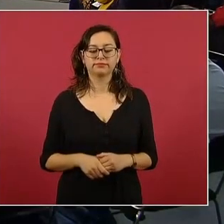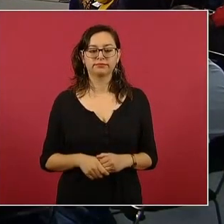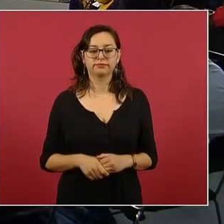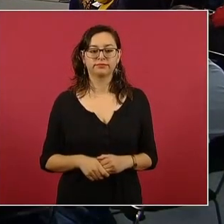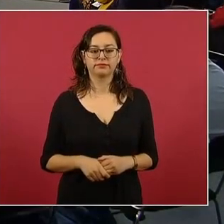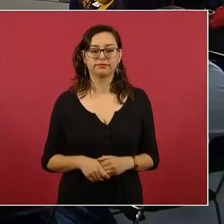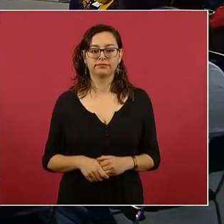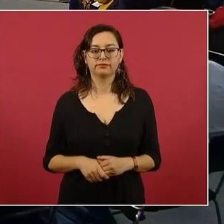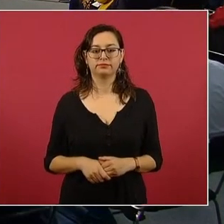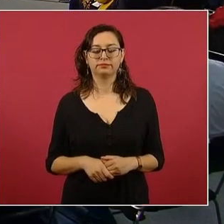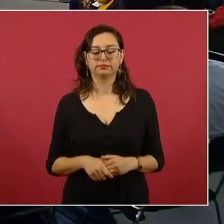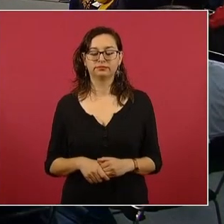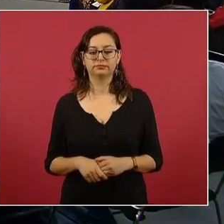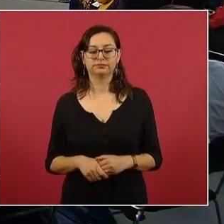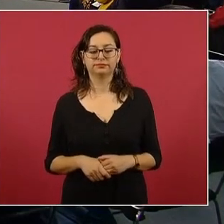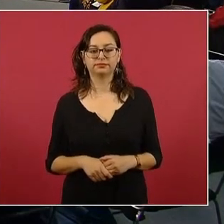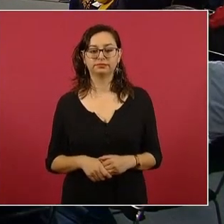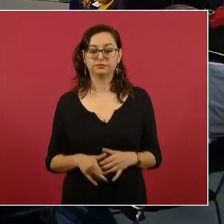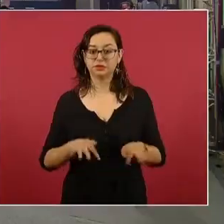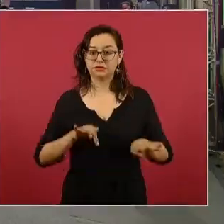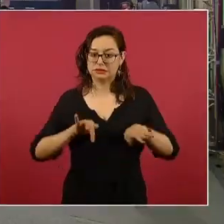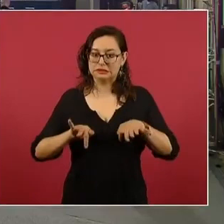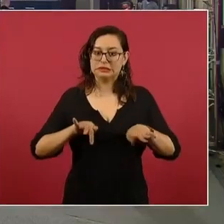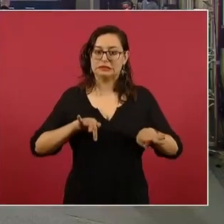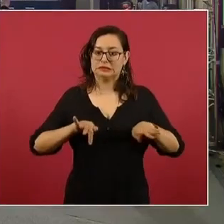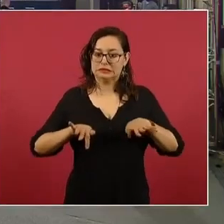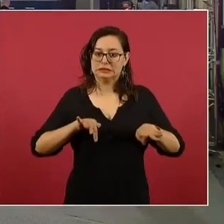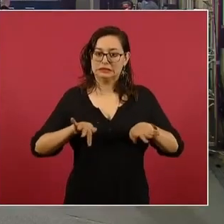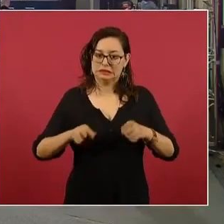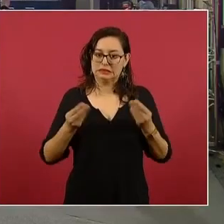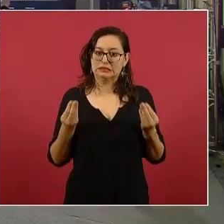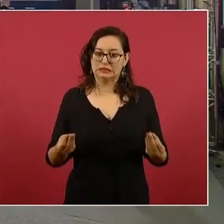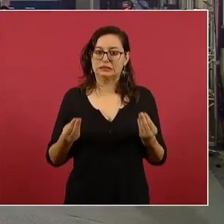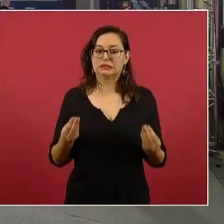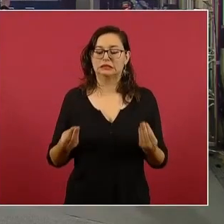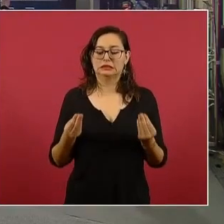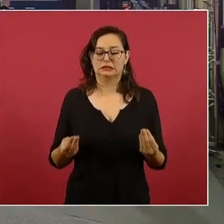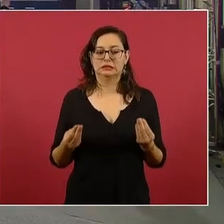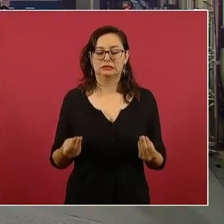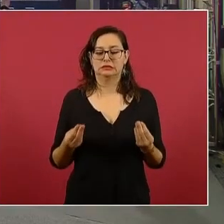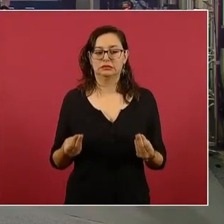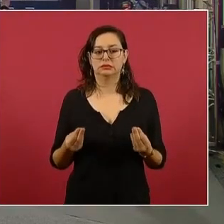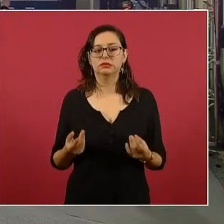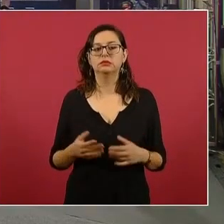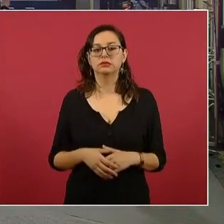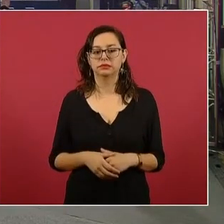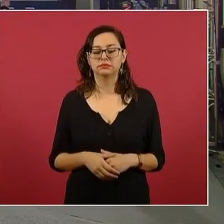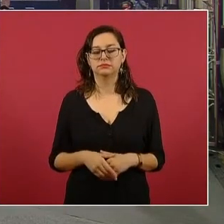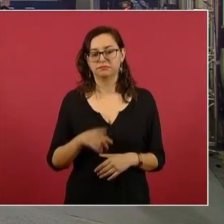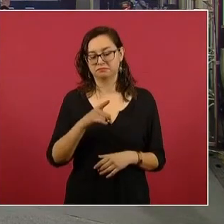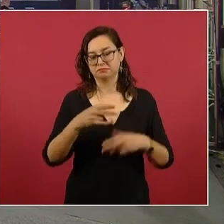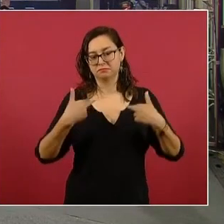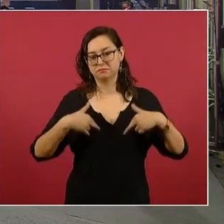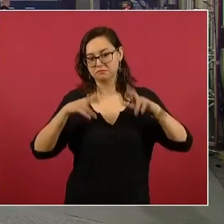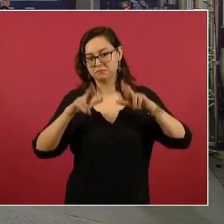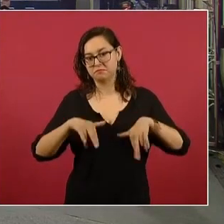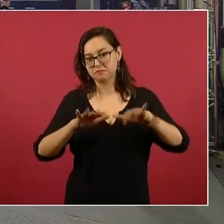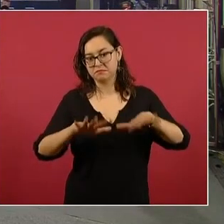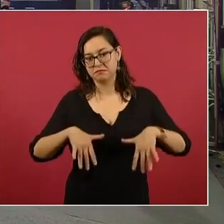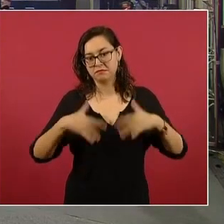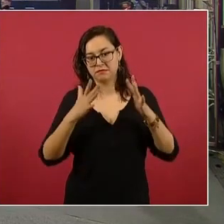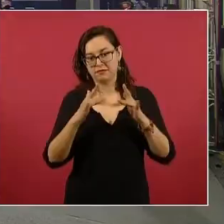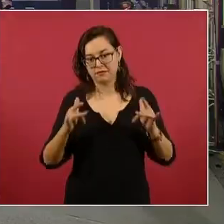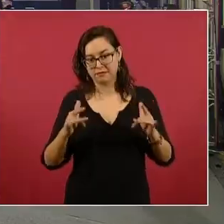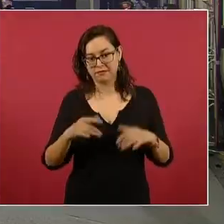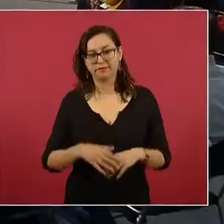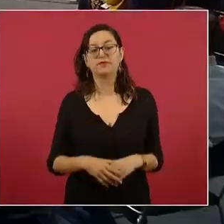por todo su trabajo en la Asamblea Nacional Francesa. Muy